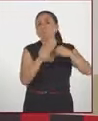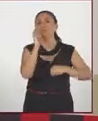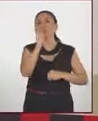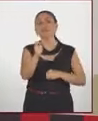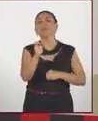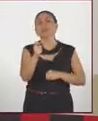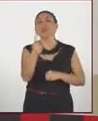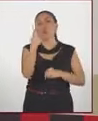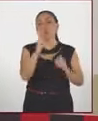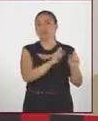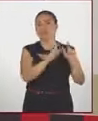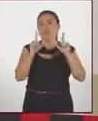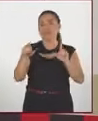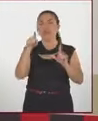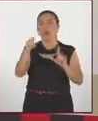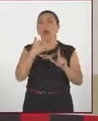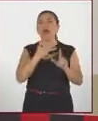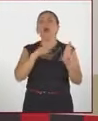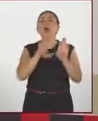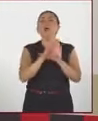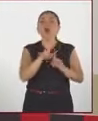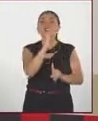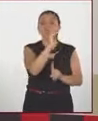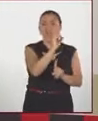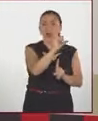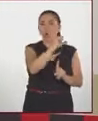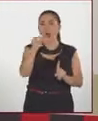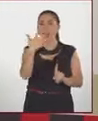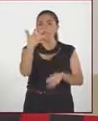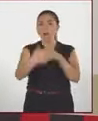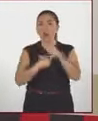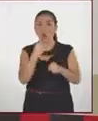una presentación donde de 0 a 5 años,